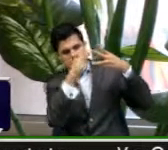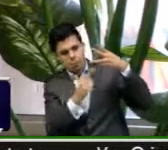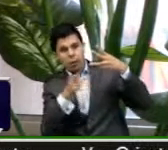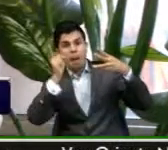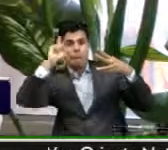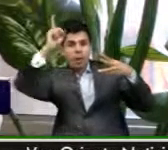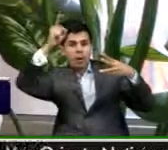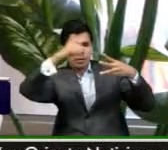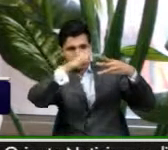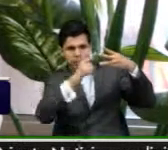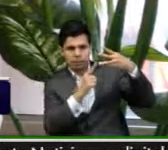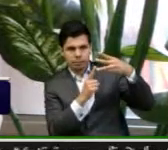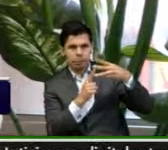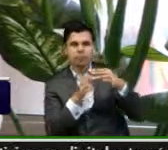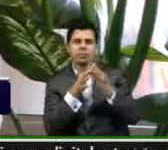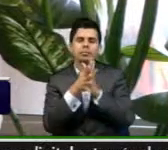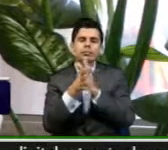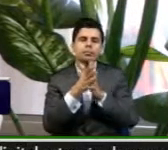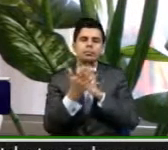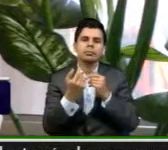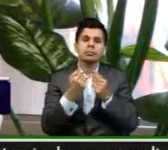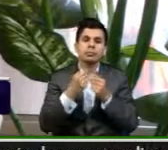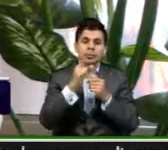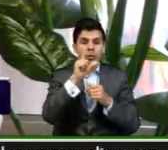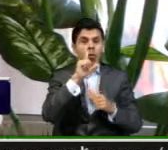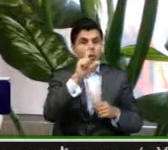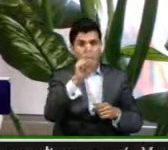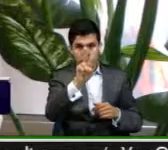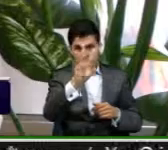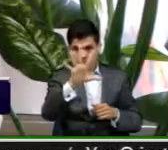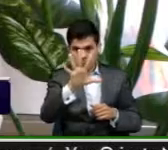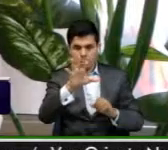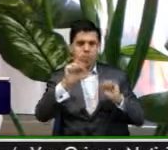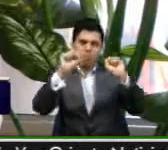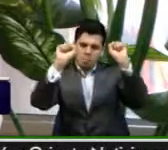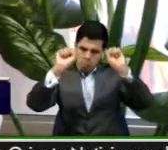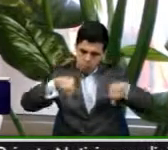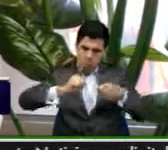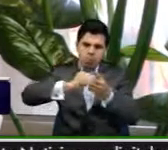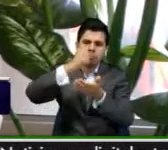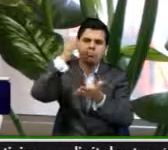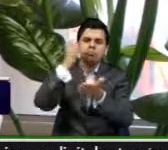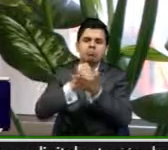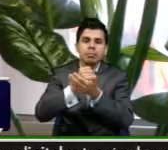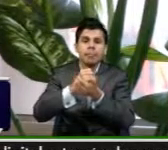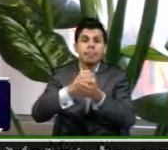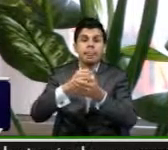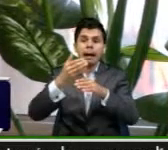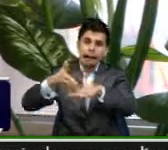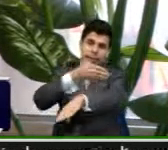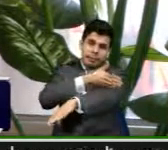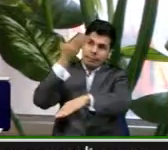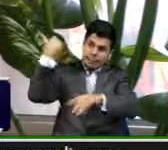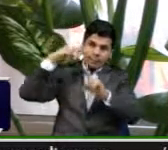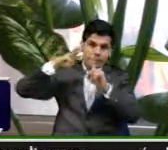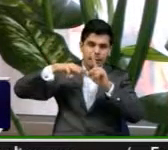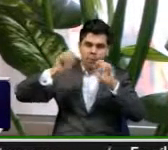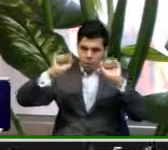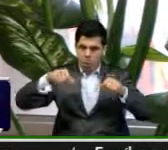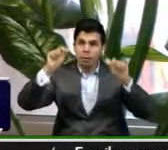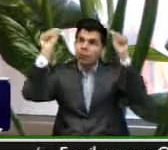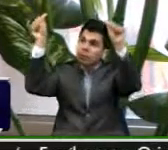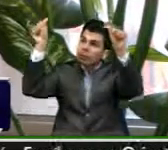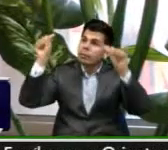electoral. A partir del 25 de julio, ya se habilitó, o sea, 3 meses antes, se habilitó la propaganda